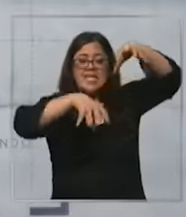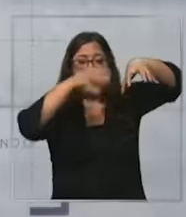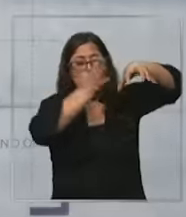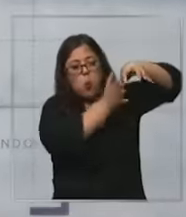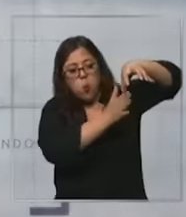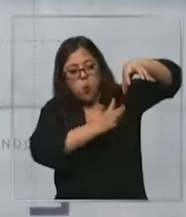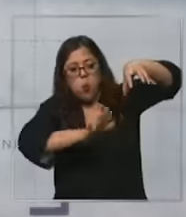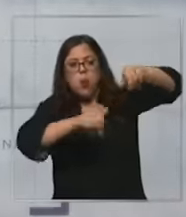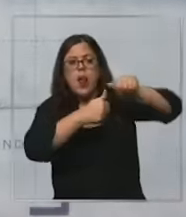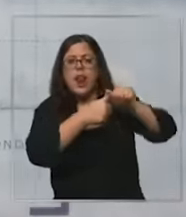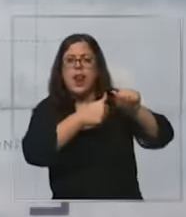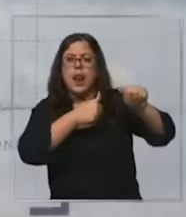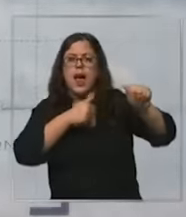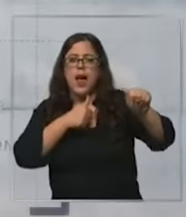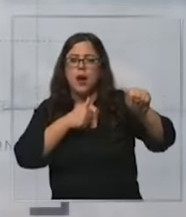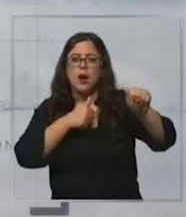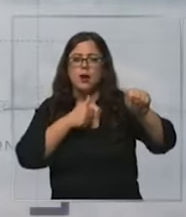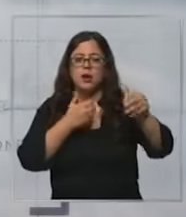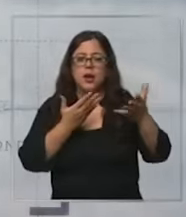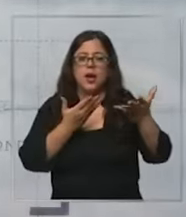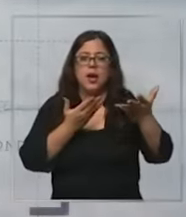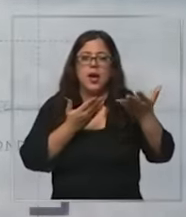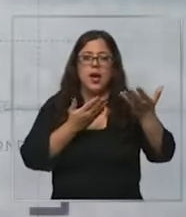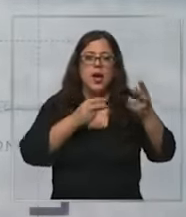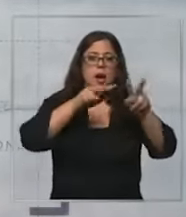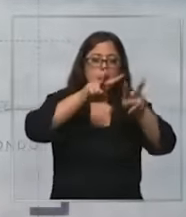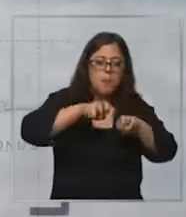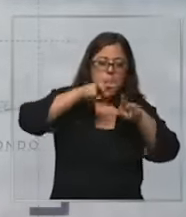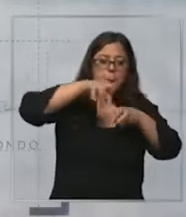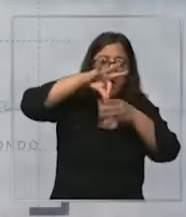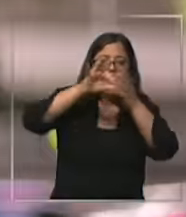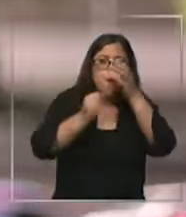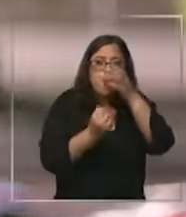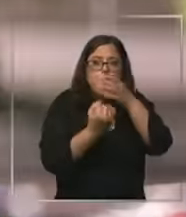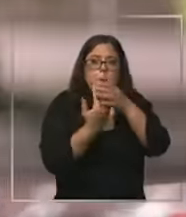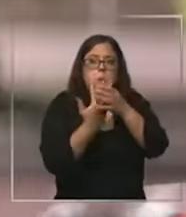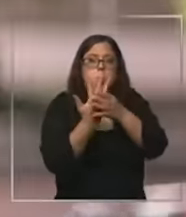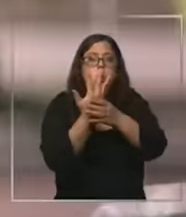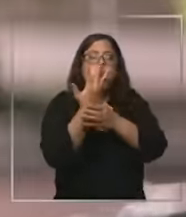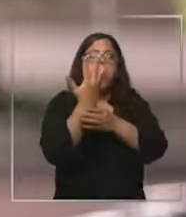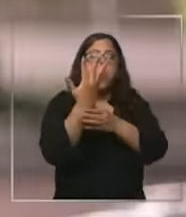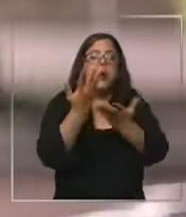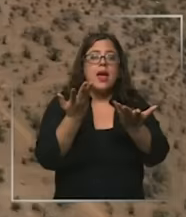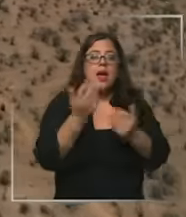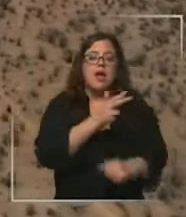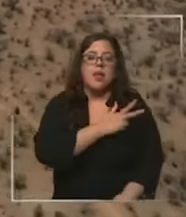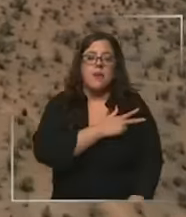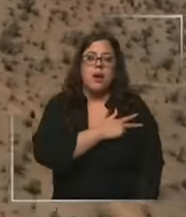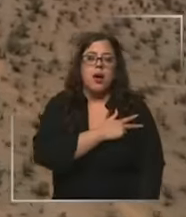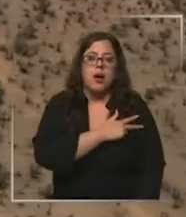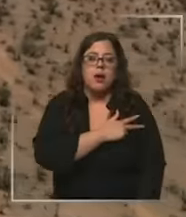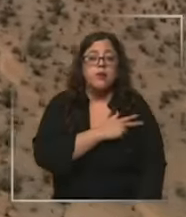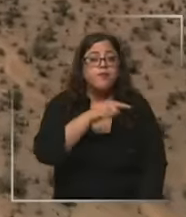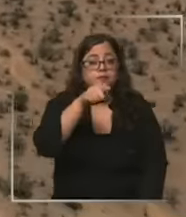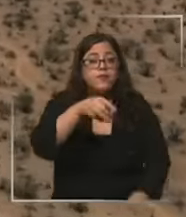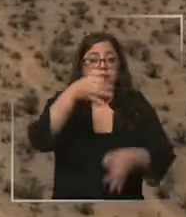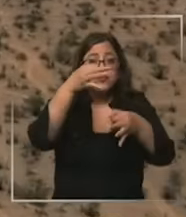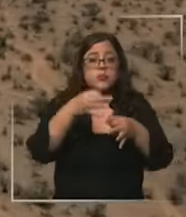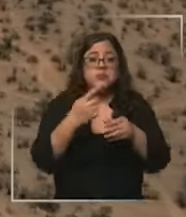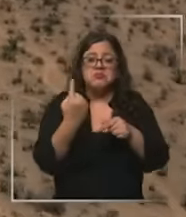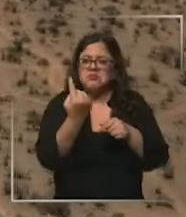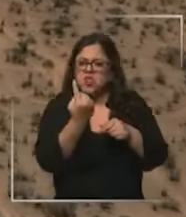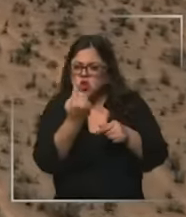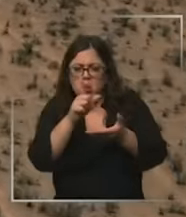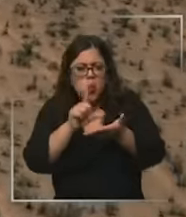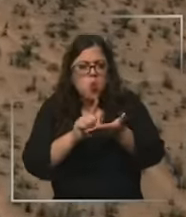bastante alejado, a modo de los cultivos que tenían, cultivos bastante extensos de cannabis sativa. Ahí, en medio de la soledad